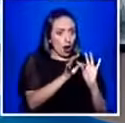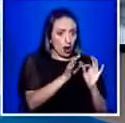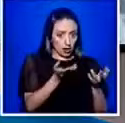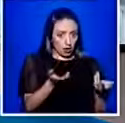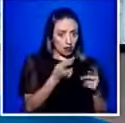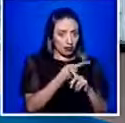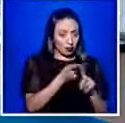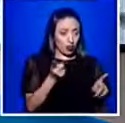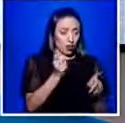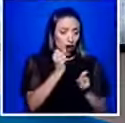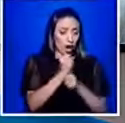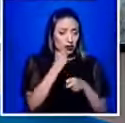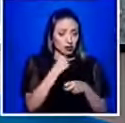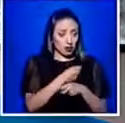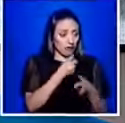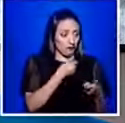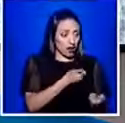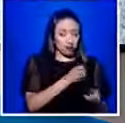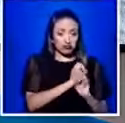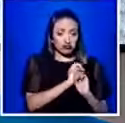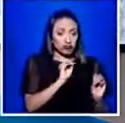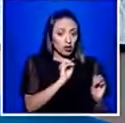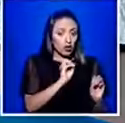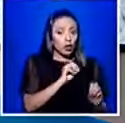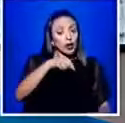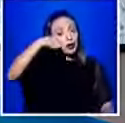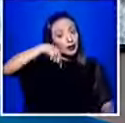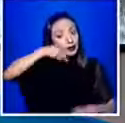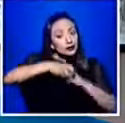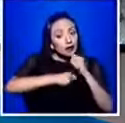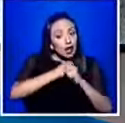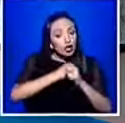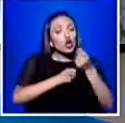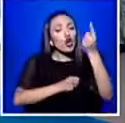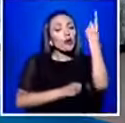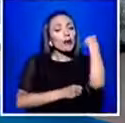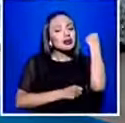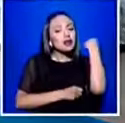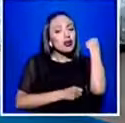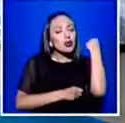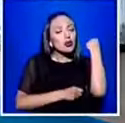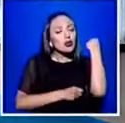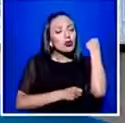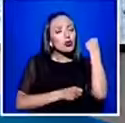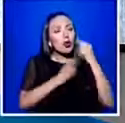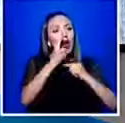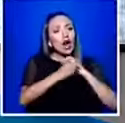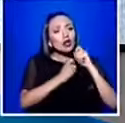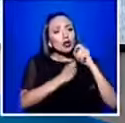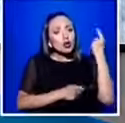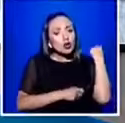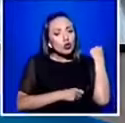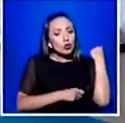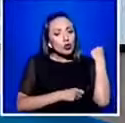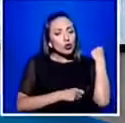no fue un trabajo integral. ¿Esto fue durante este año o es más tiempo atrás?